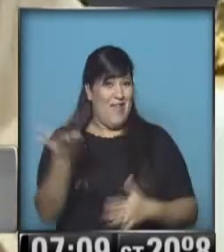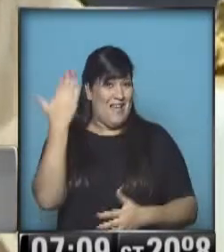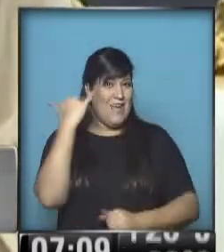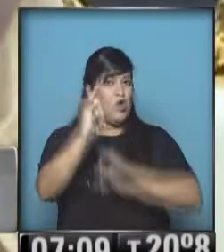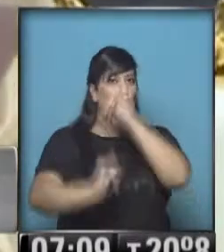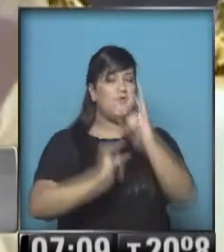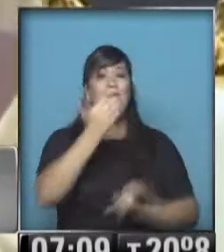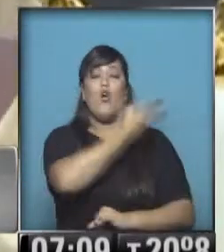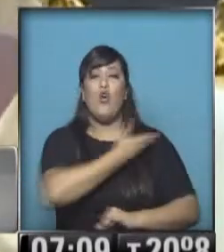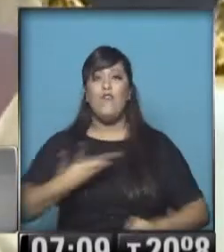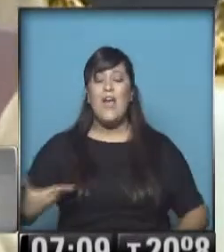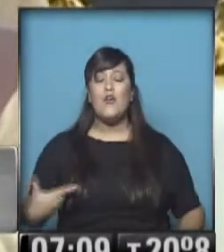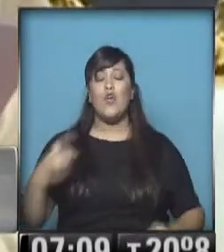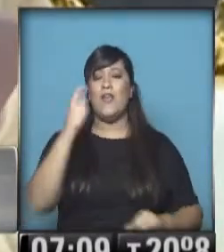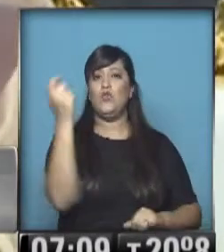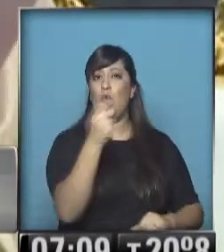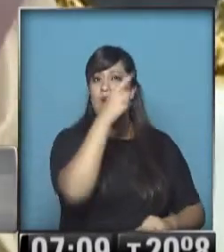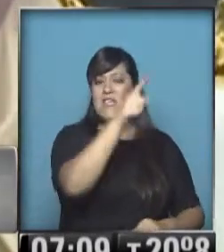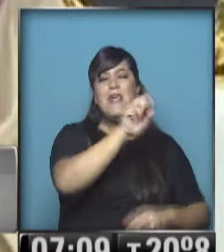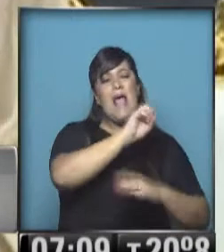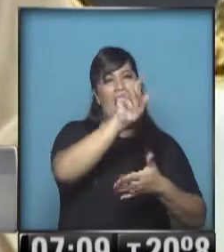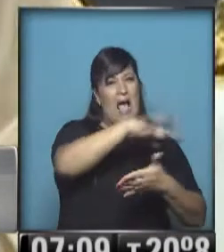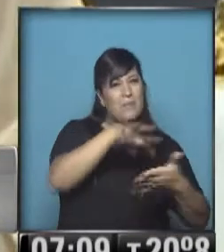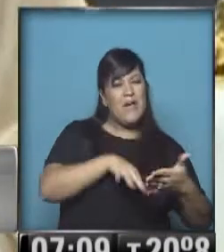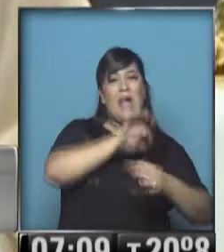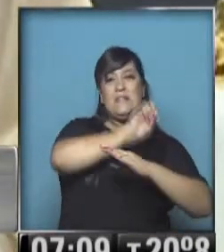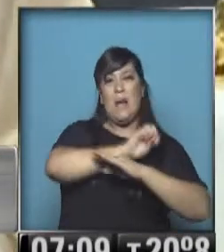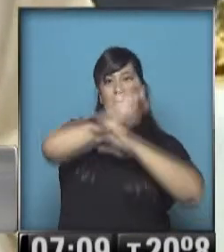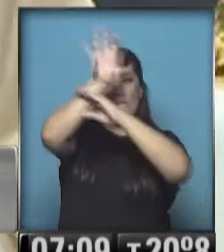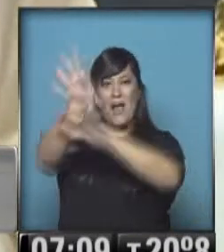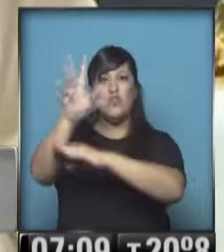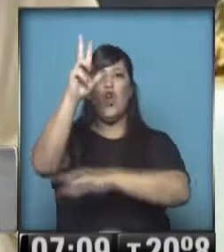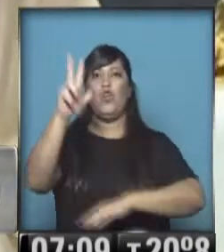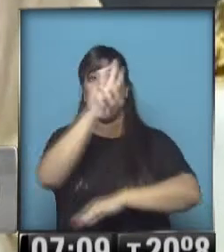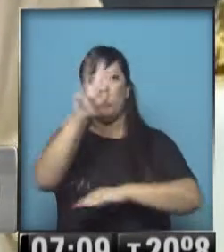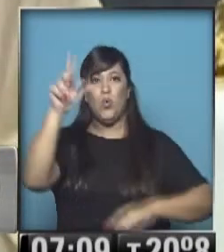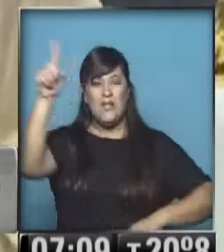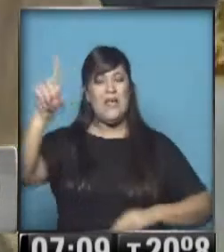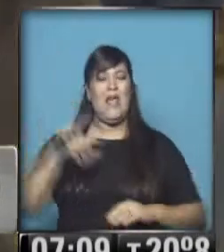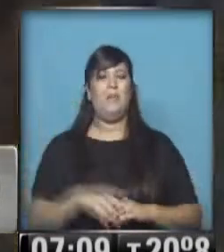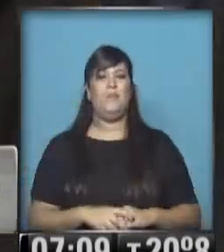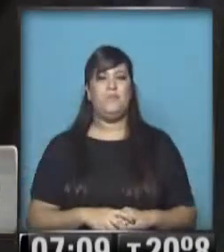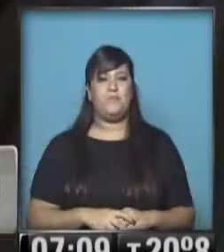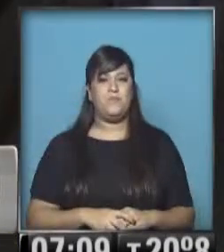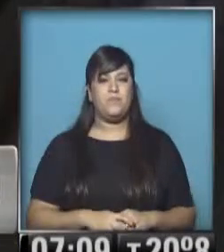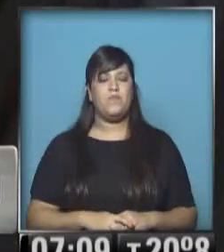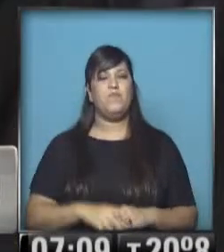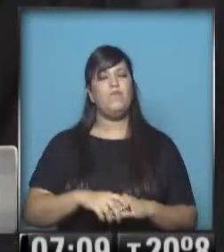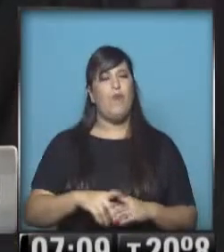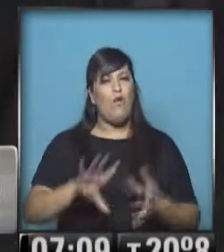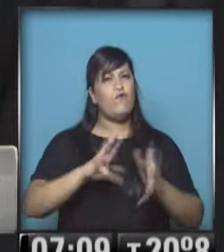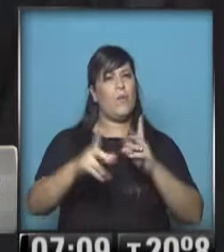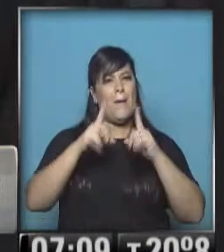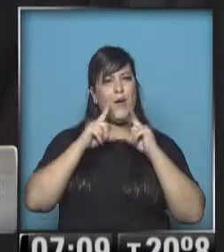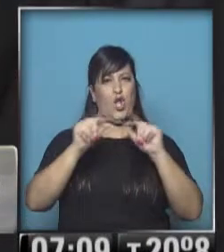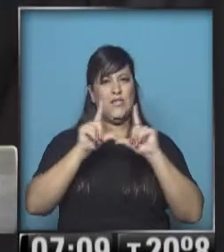gobierno turco envió una carta al nuncio del Vaticano que está en Ankara, la capital de Turquía, en una nota de protesta.